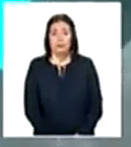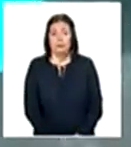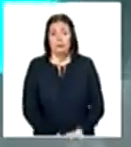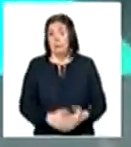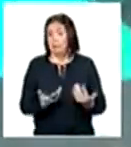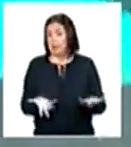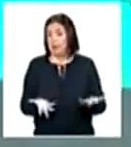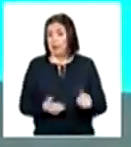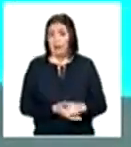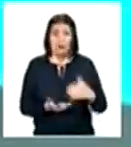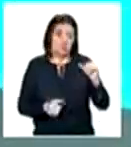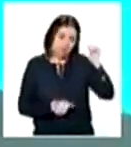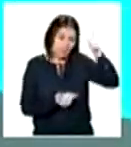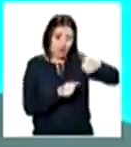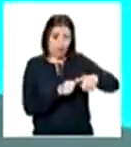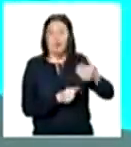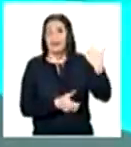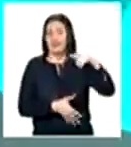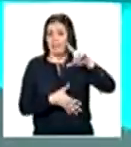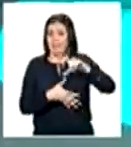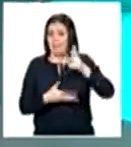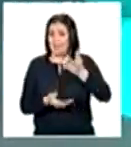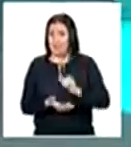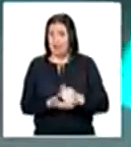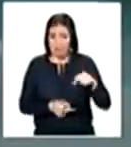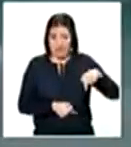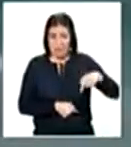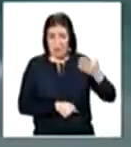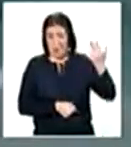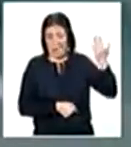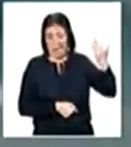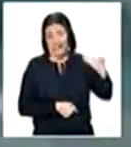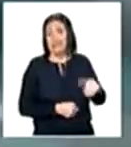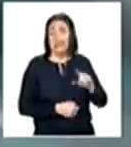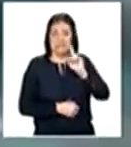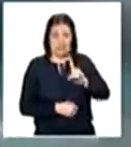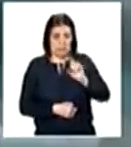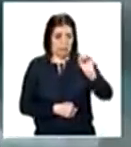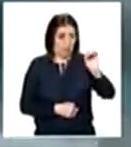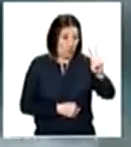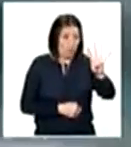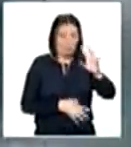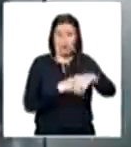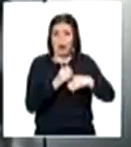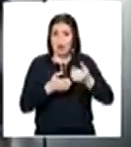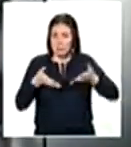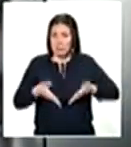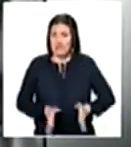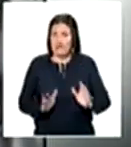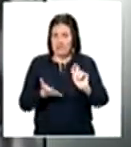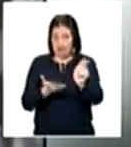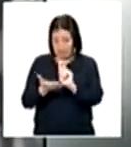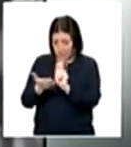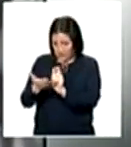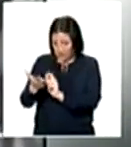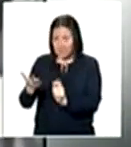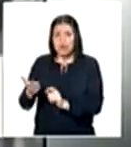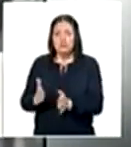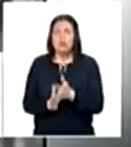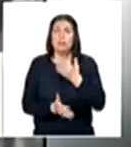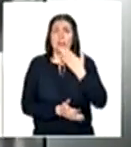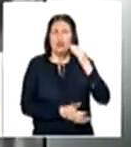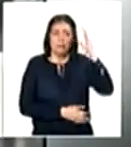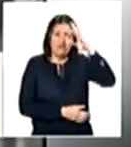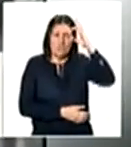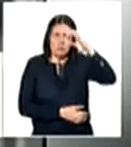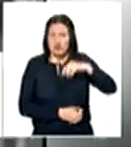Bien, y vamos ahora sí con nuestras efemérides latinas, porque un día como hoy, hace 104 años, nace el novelista y dramaturgo, filósofo